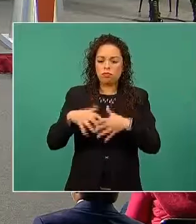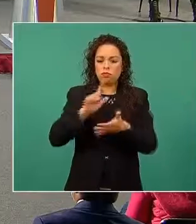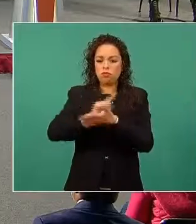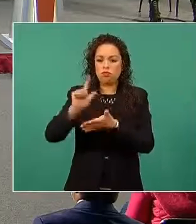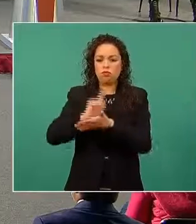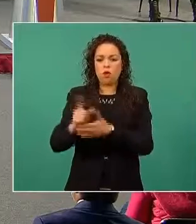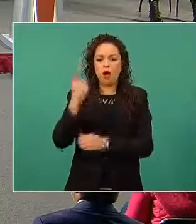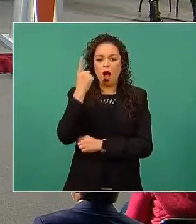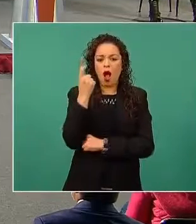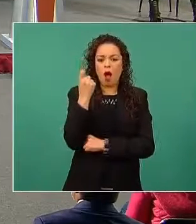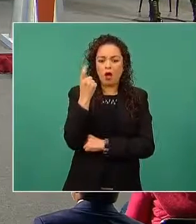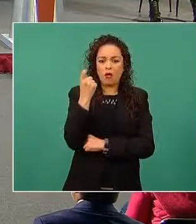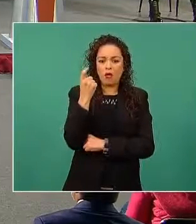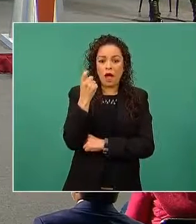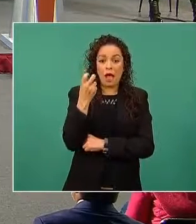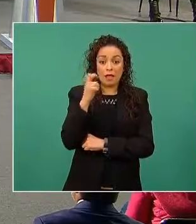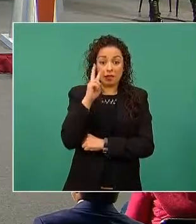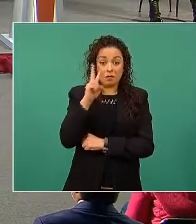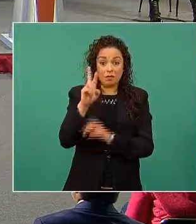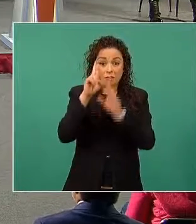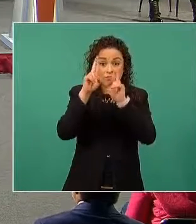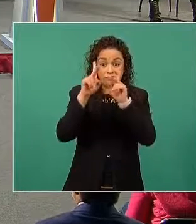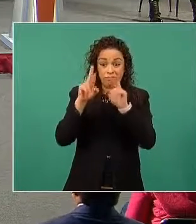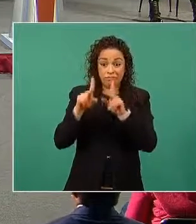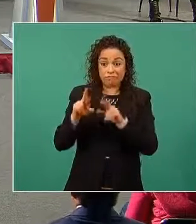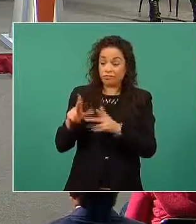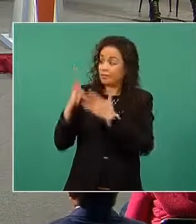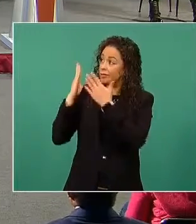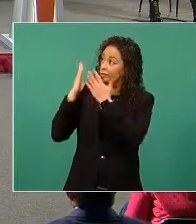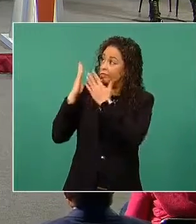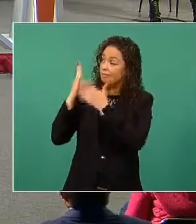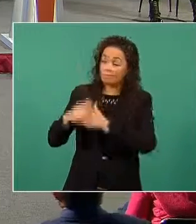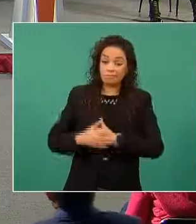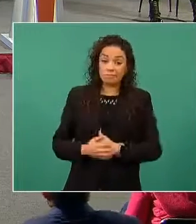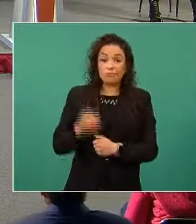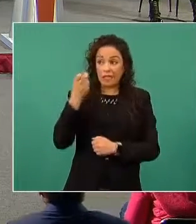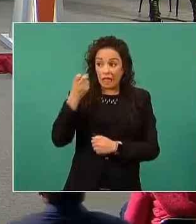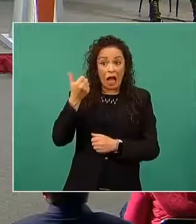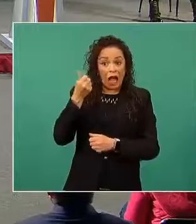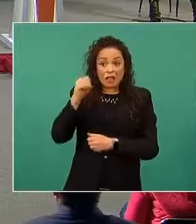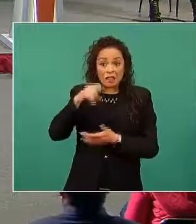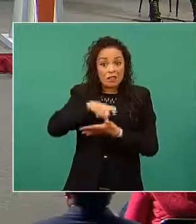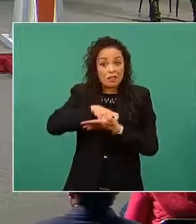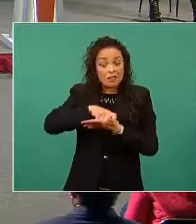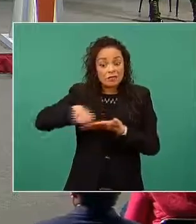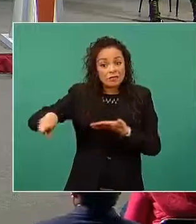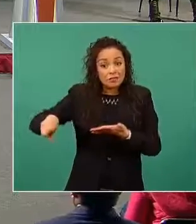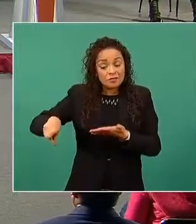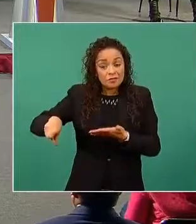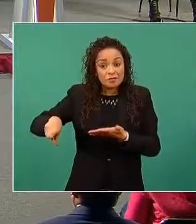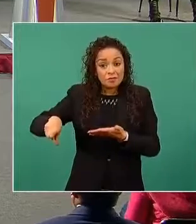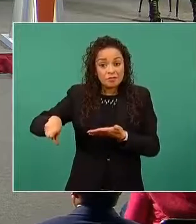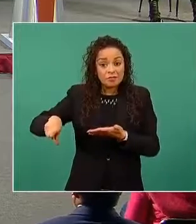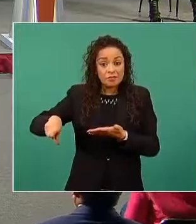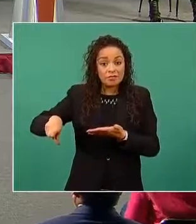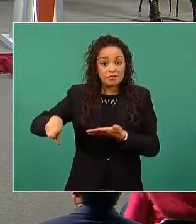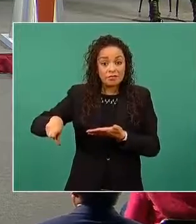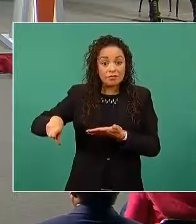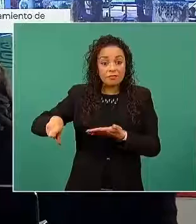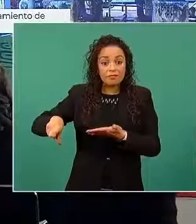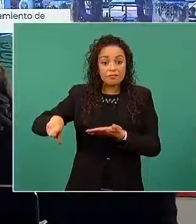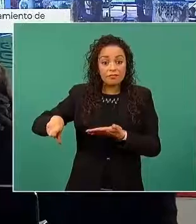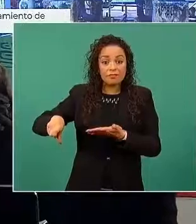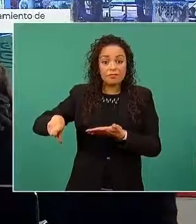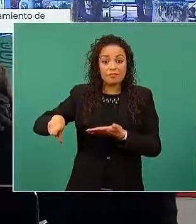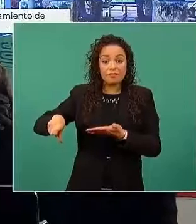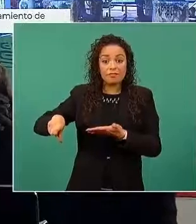condensados. Estas son las condiciones en las que se adquirió esta planta de